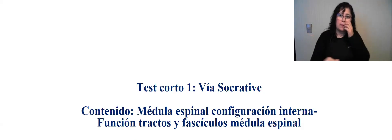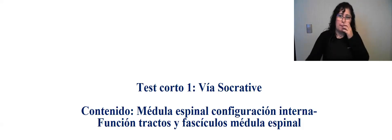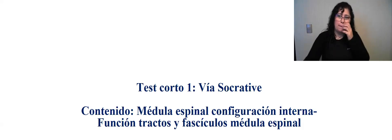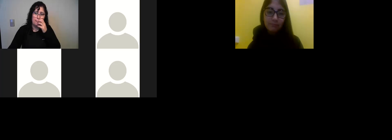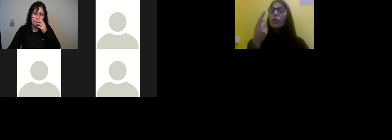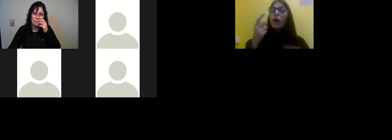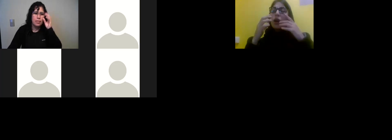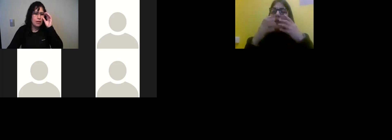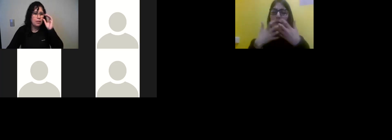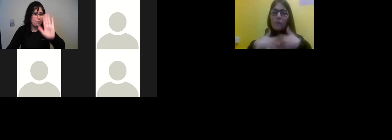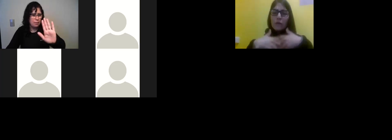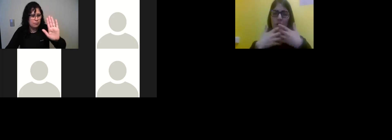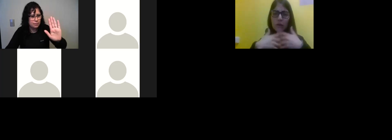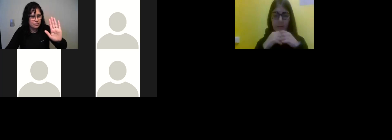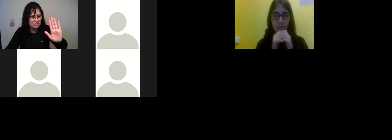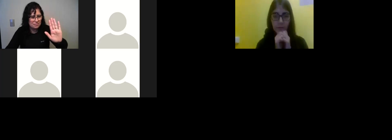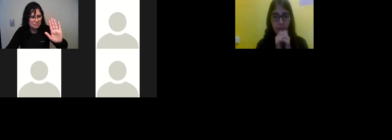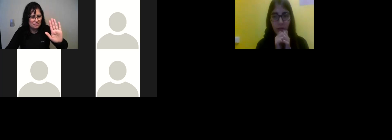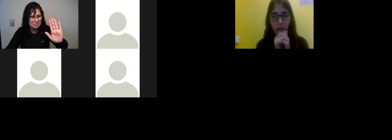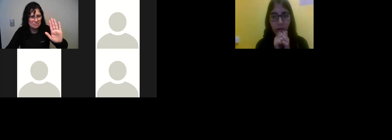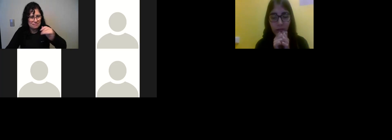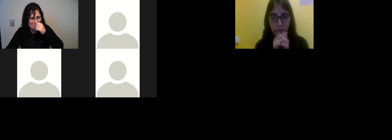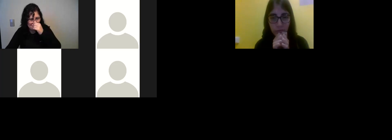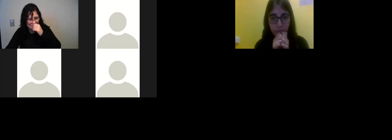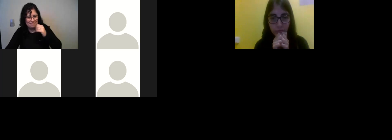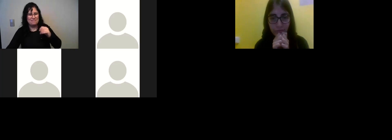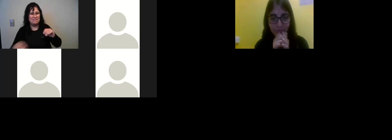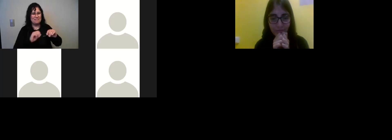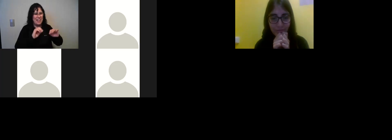Consultas o dudas. Profe, yo tenía una consulta.